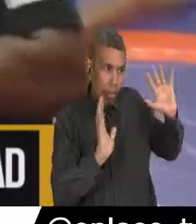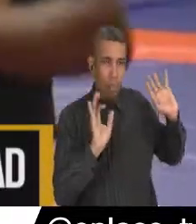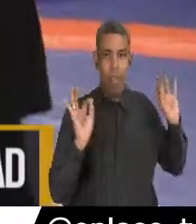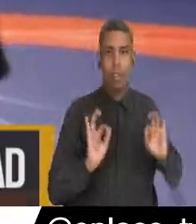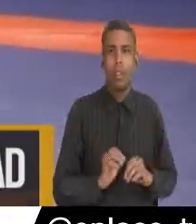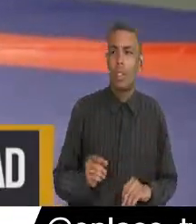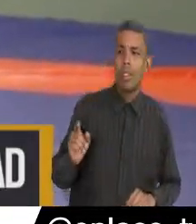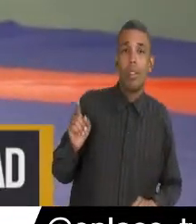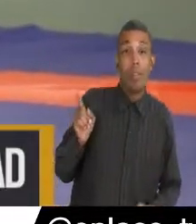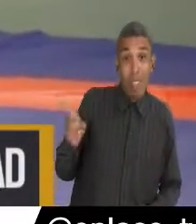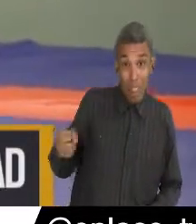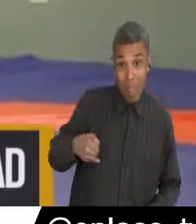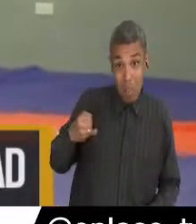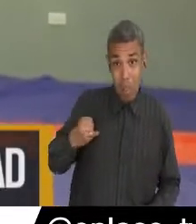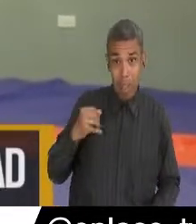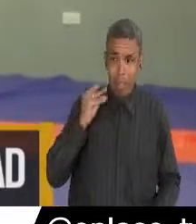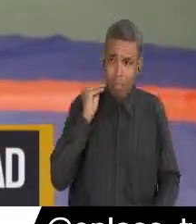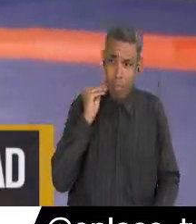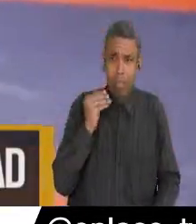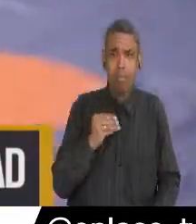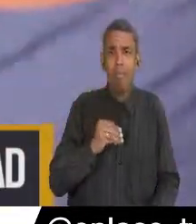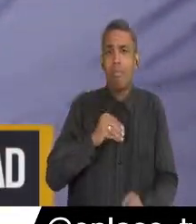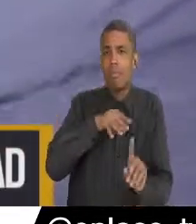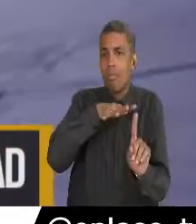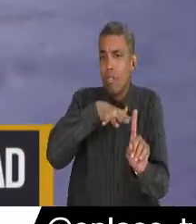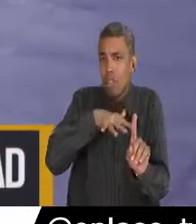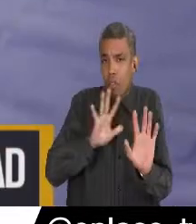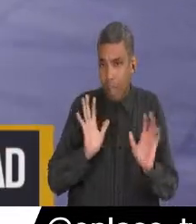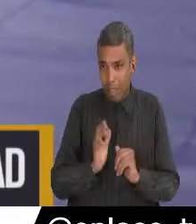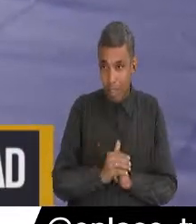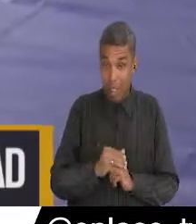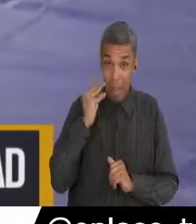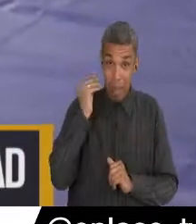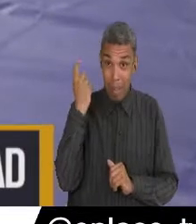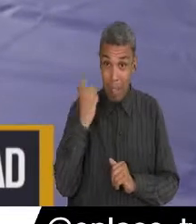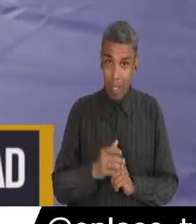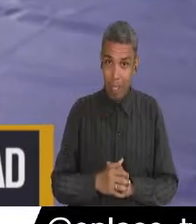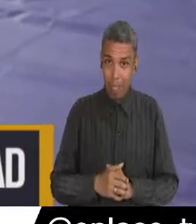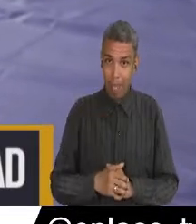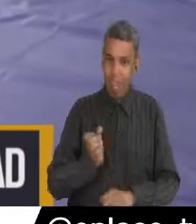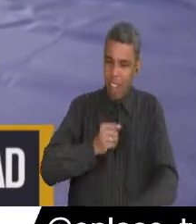y el año anterior estuvimos haciendo el mismo trabajo. Este año